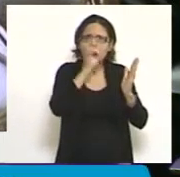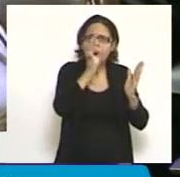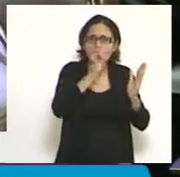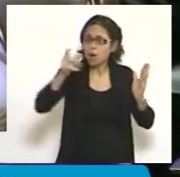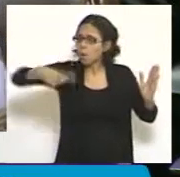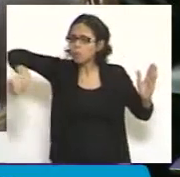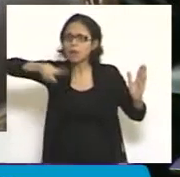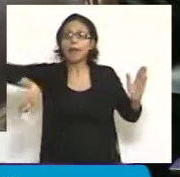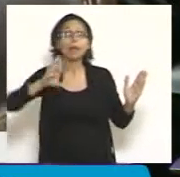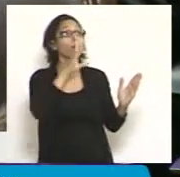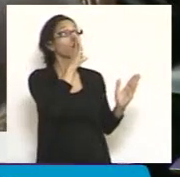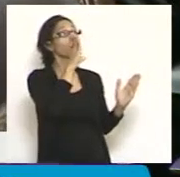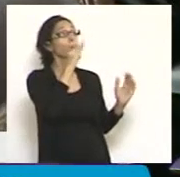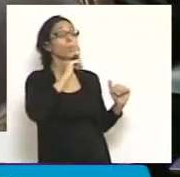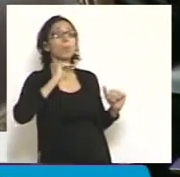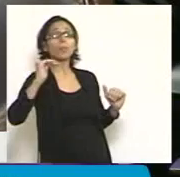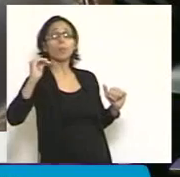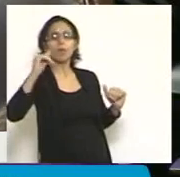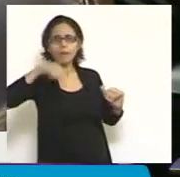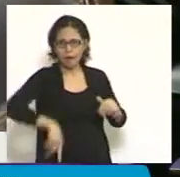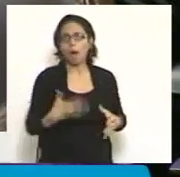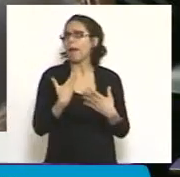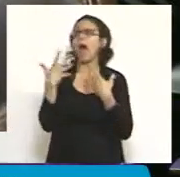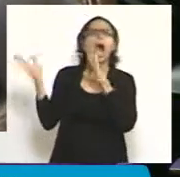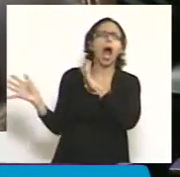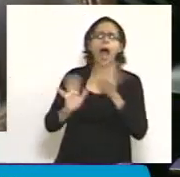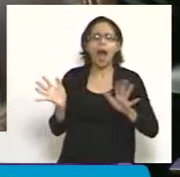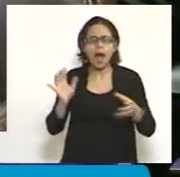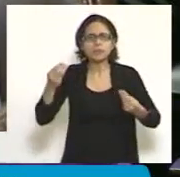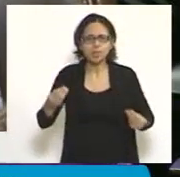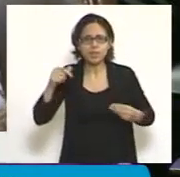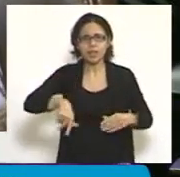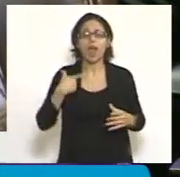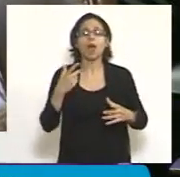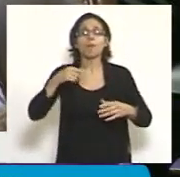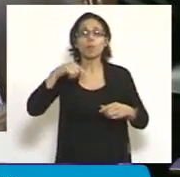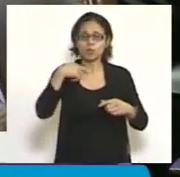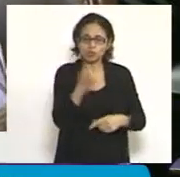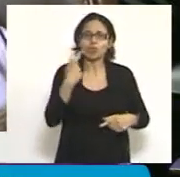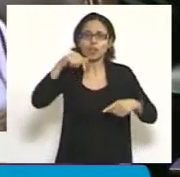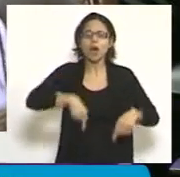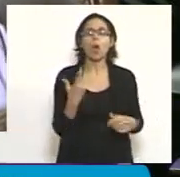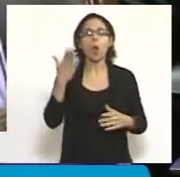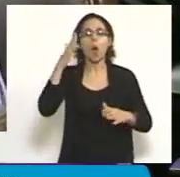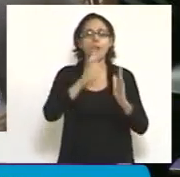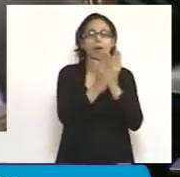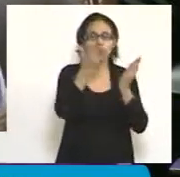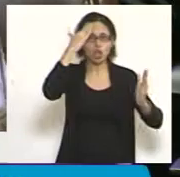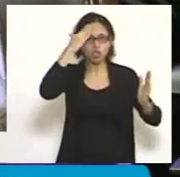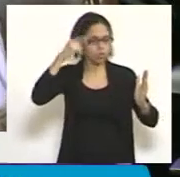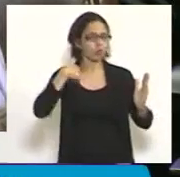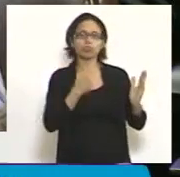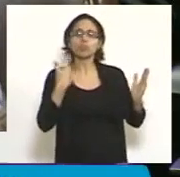ni pío. Y se rasgan las vestiduras porque en uso de nuestras facultades constitucionales